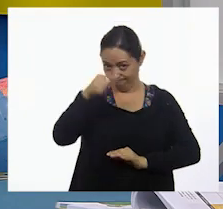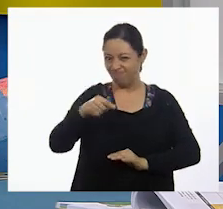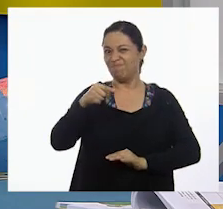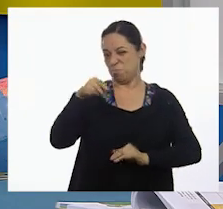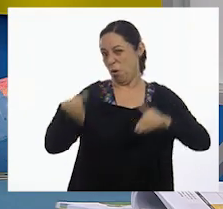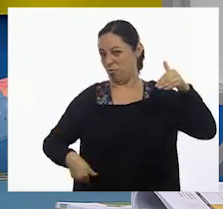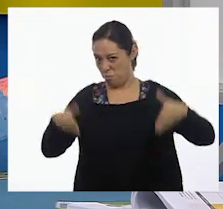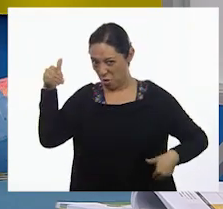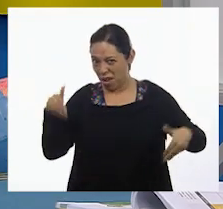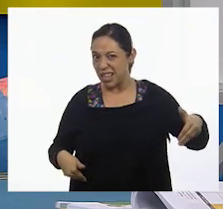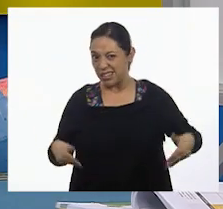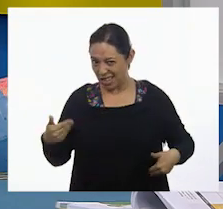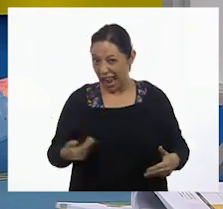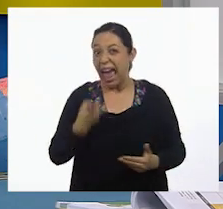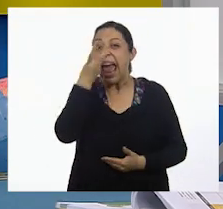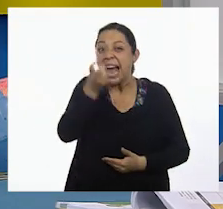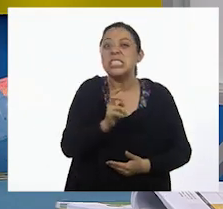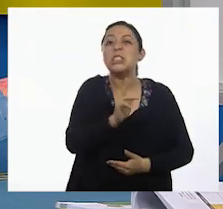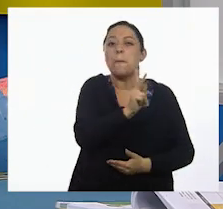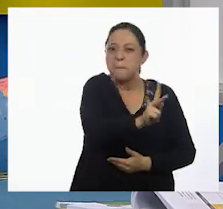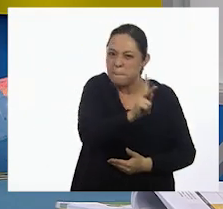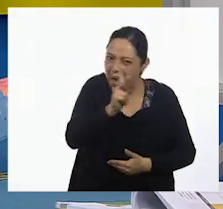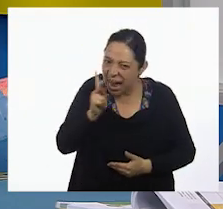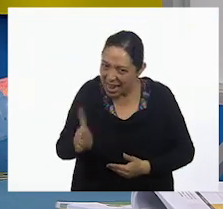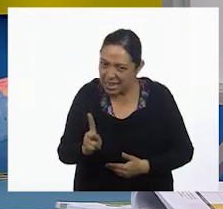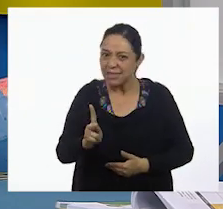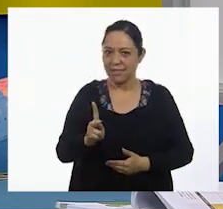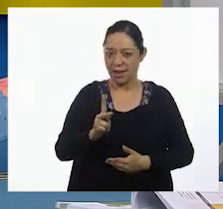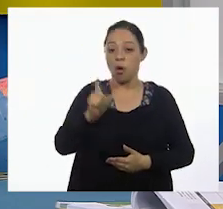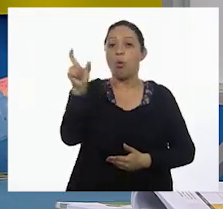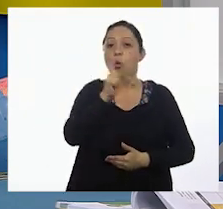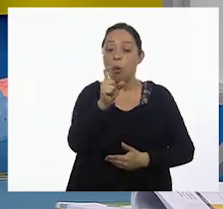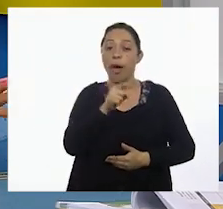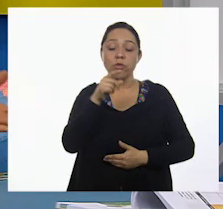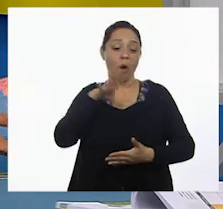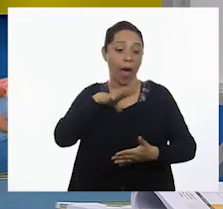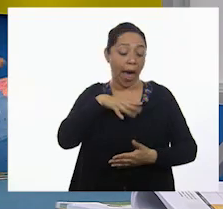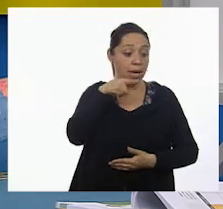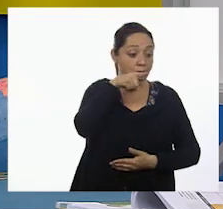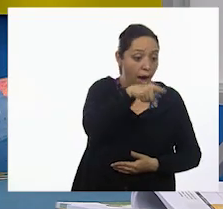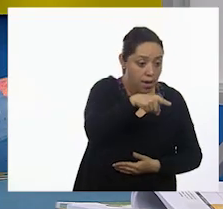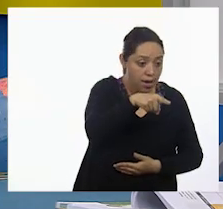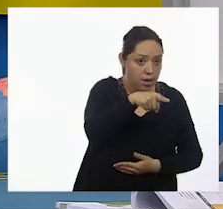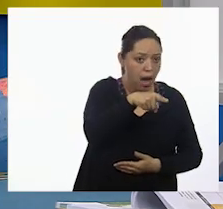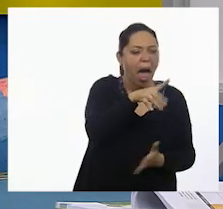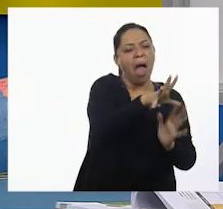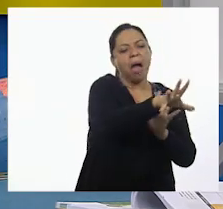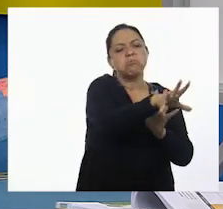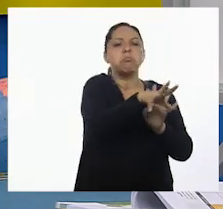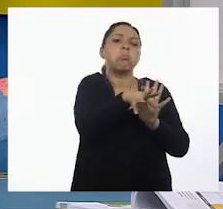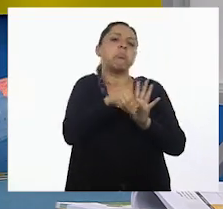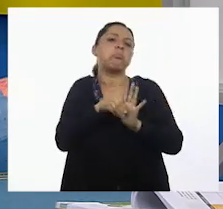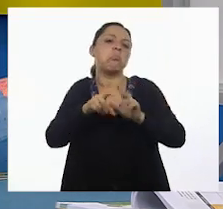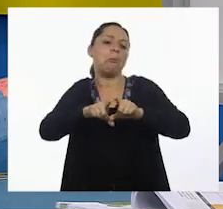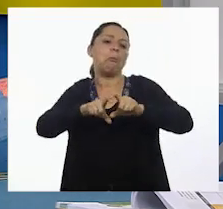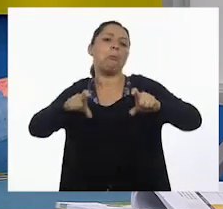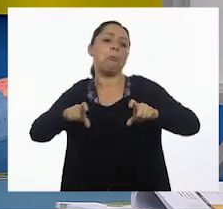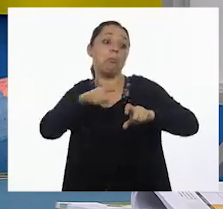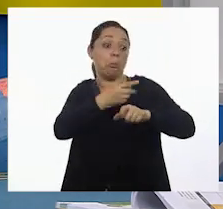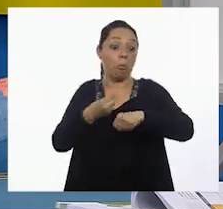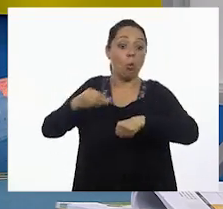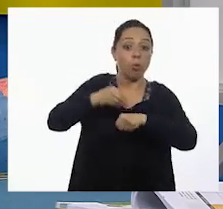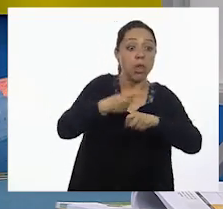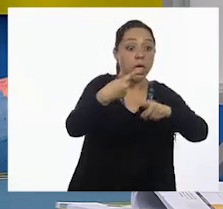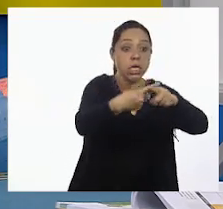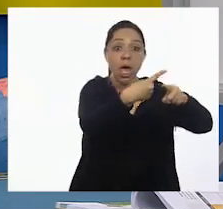Entonces, es algo similar lo que sucede cuando tenemos una fuente de consulta y copiamos textualmente sin darle los créditos